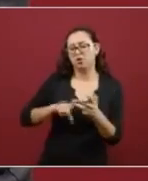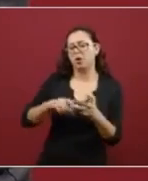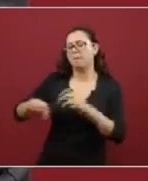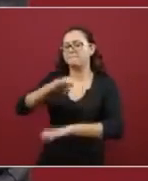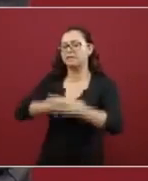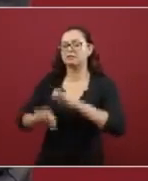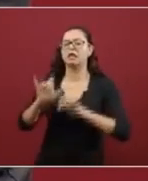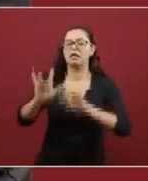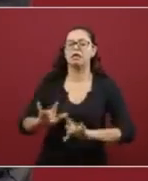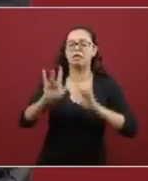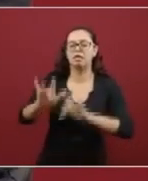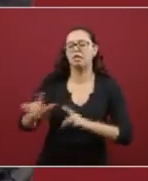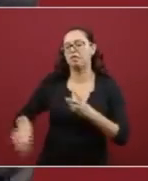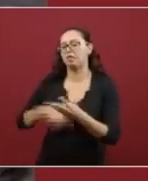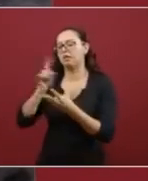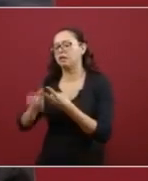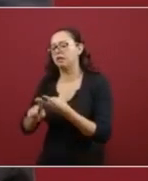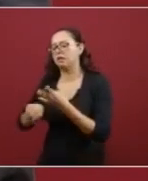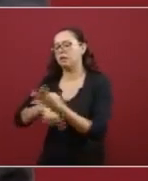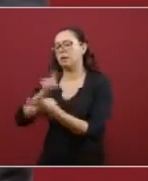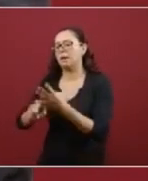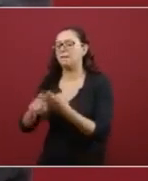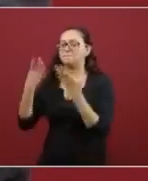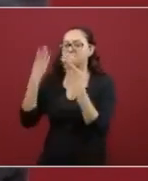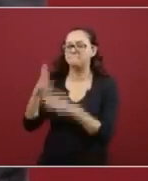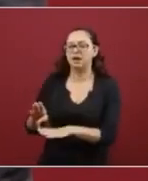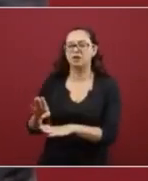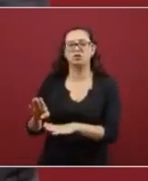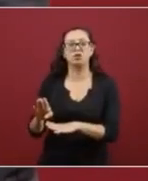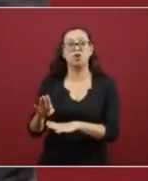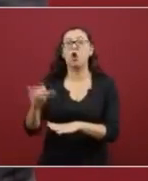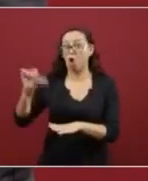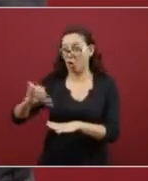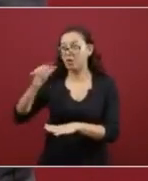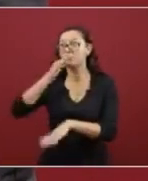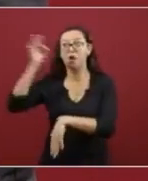gobierno, ni bancos, hoy se los voy a decir,